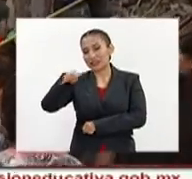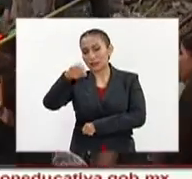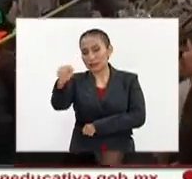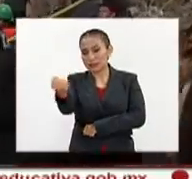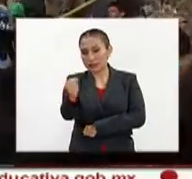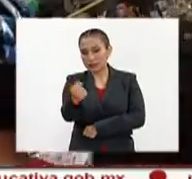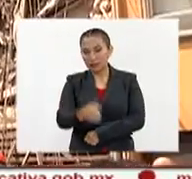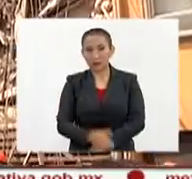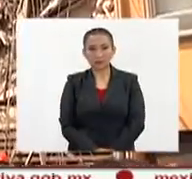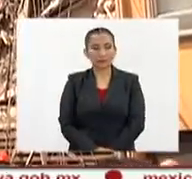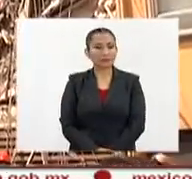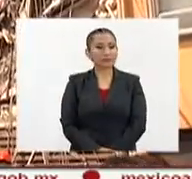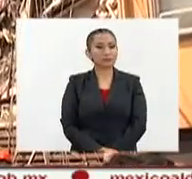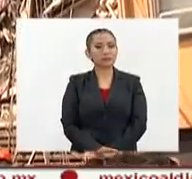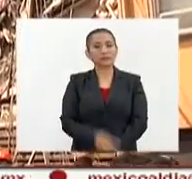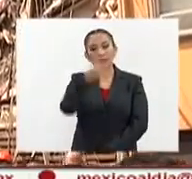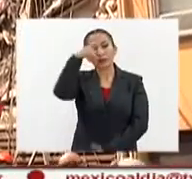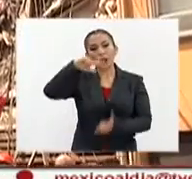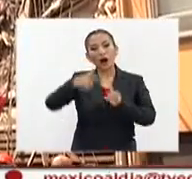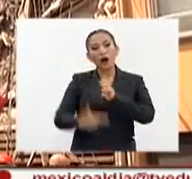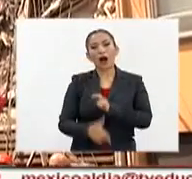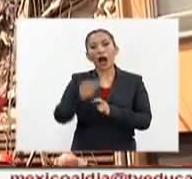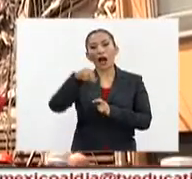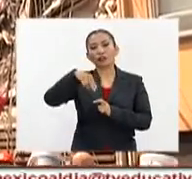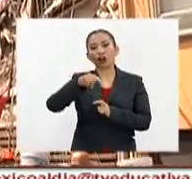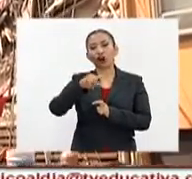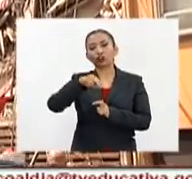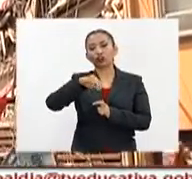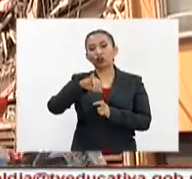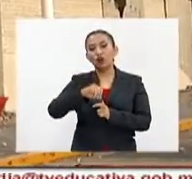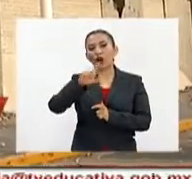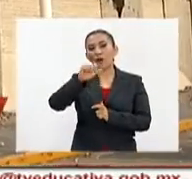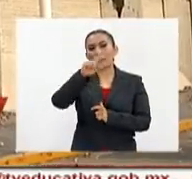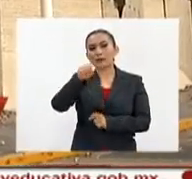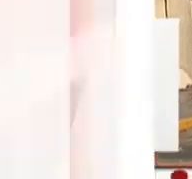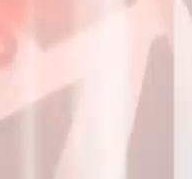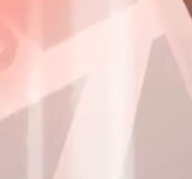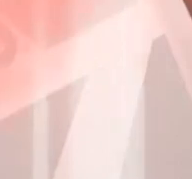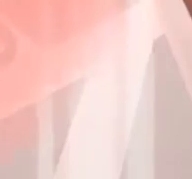del 19 de septiembre. Para México al Día, Antonio López.